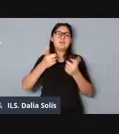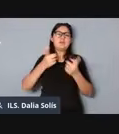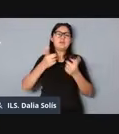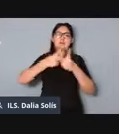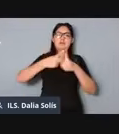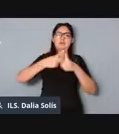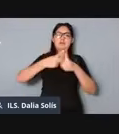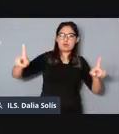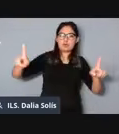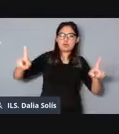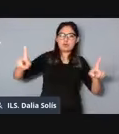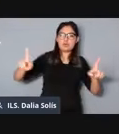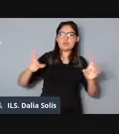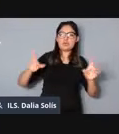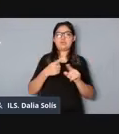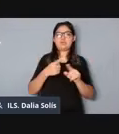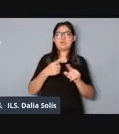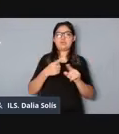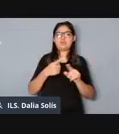luego sigue,